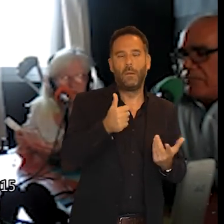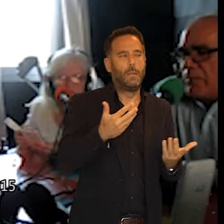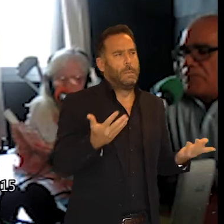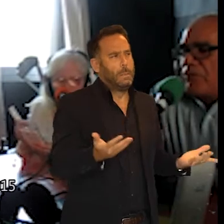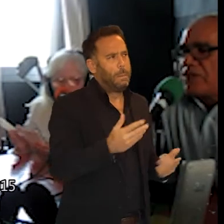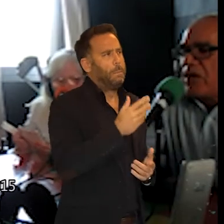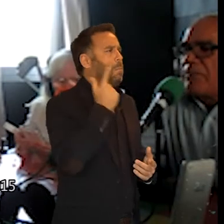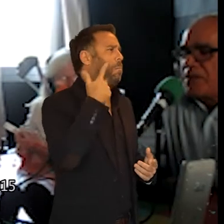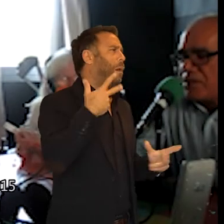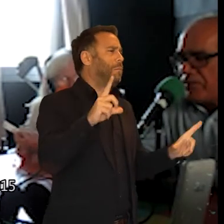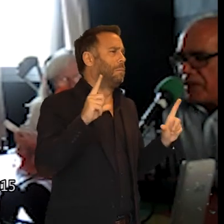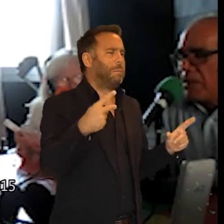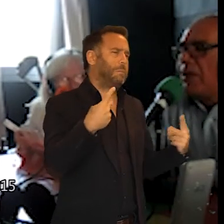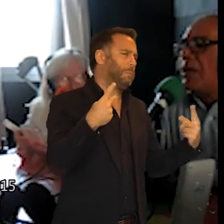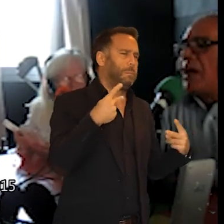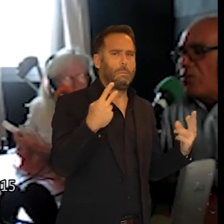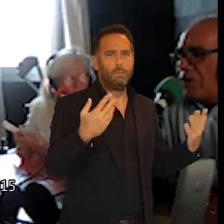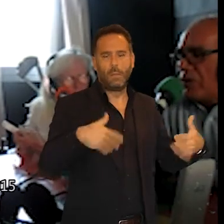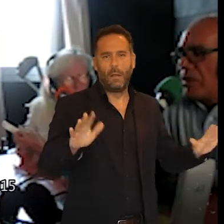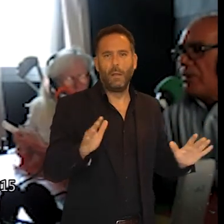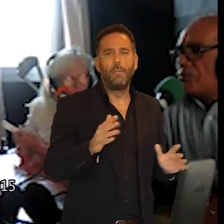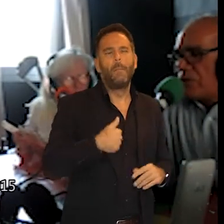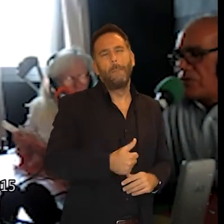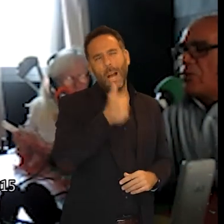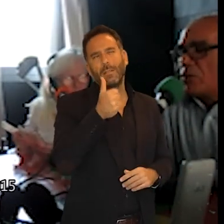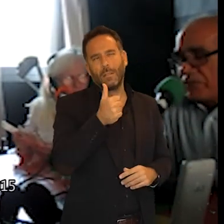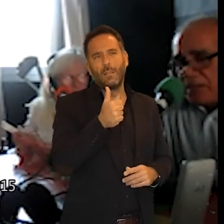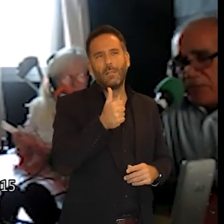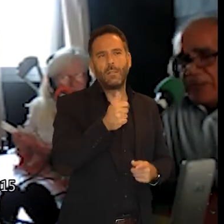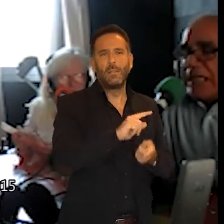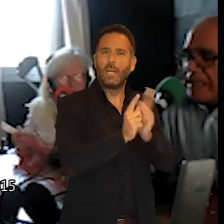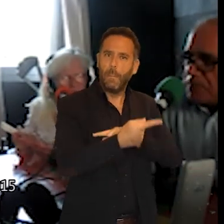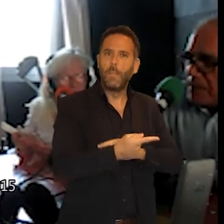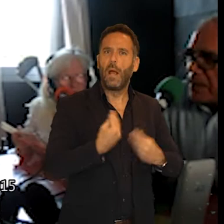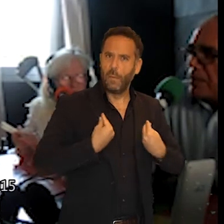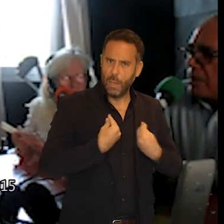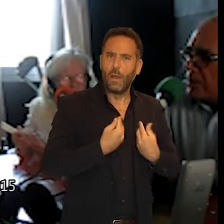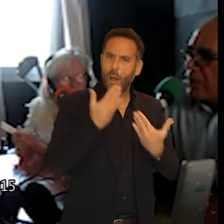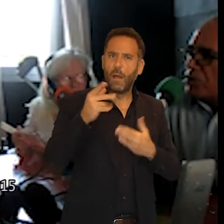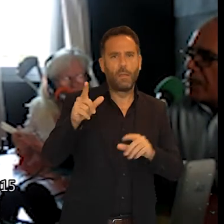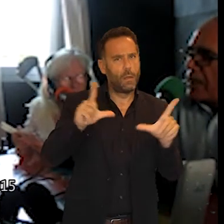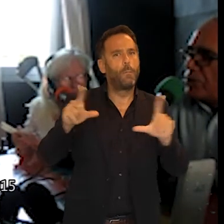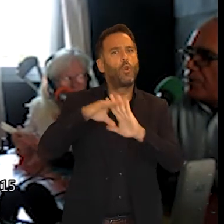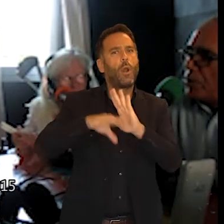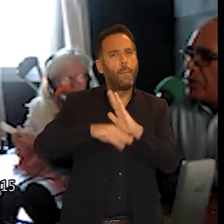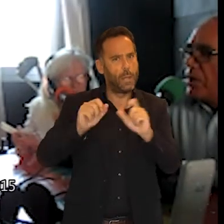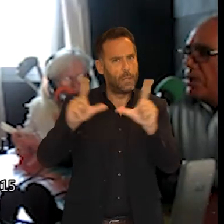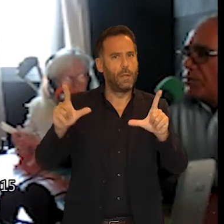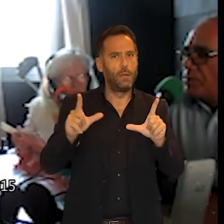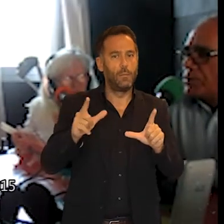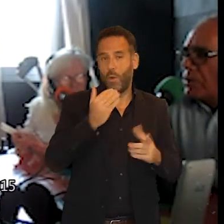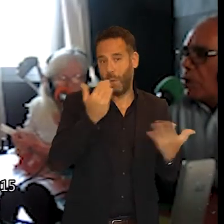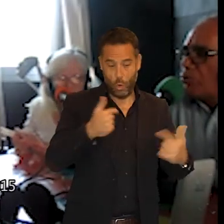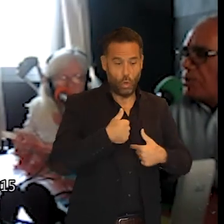conocimiento, la cuestión es lo que es la comida y todo eso. Y yo, por ejemplo, yo soy